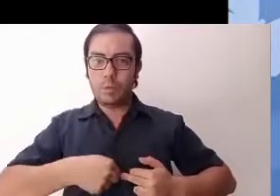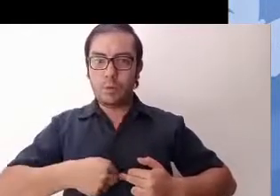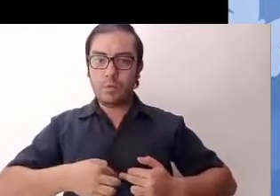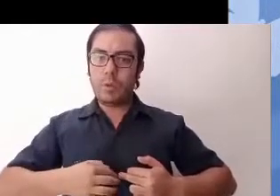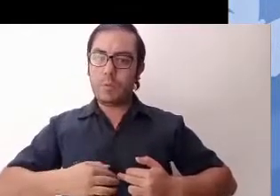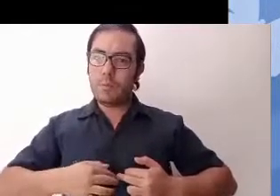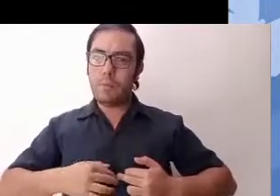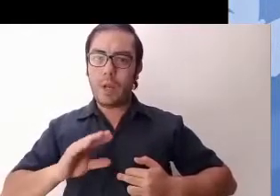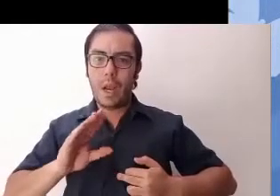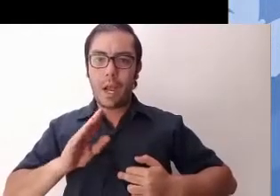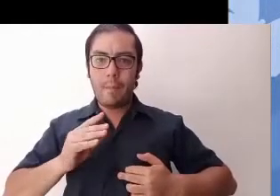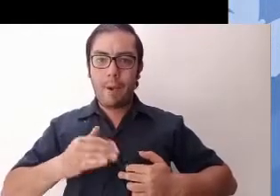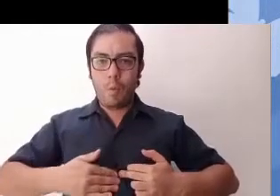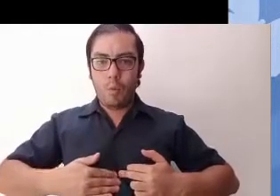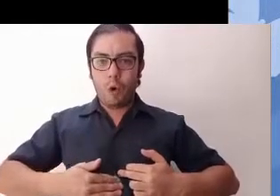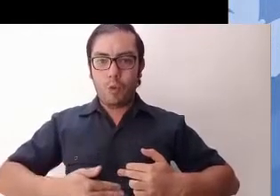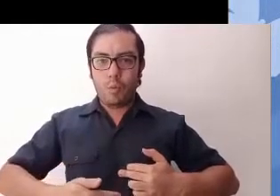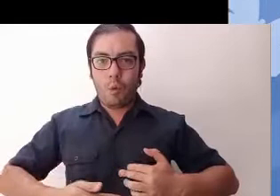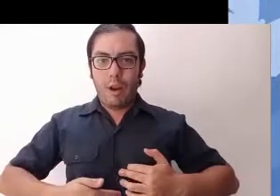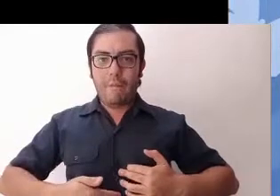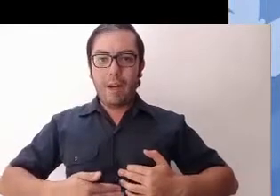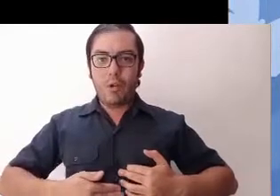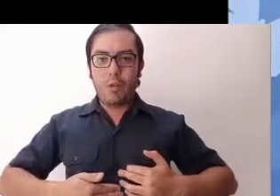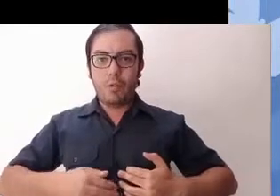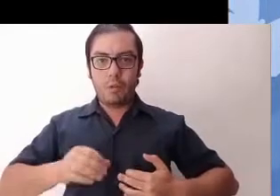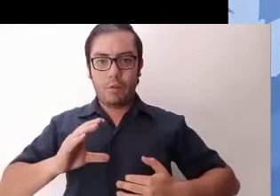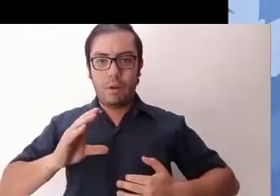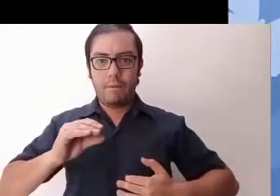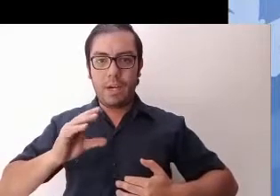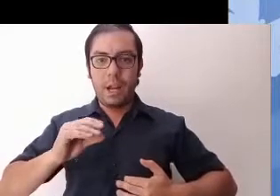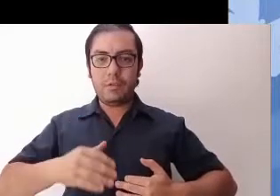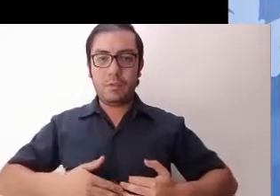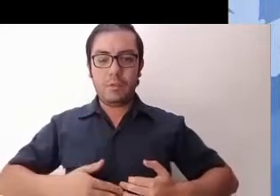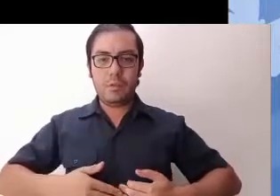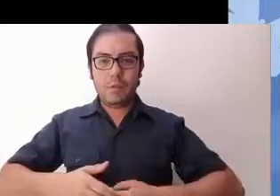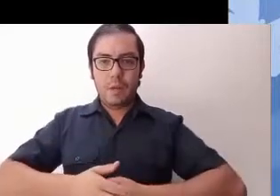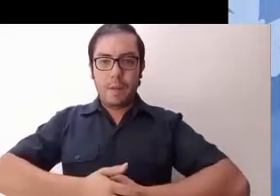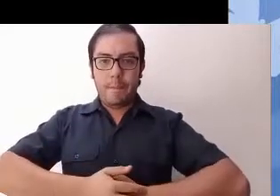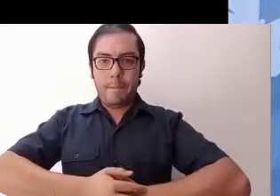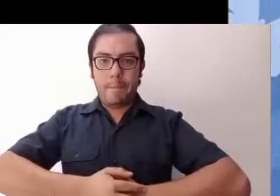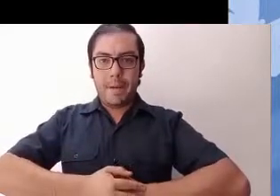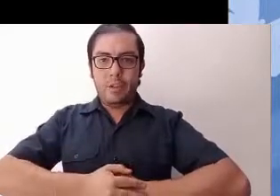sifoide, ponemos la mano un poquito por debajo,